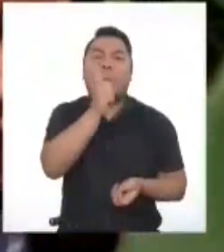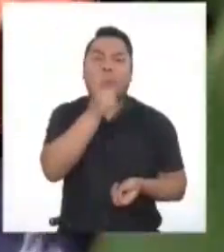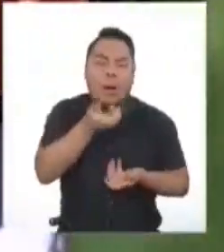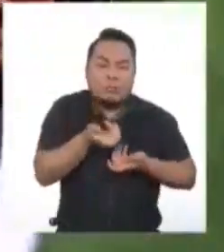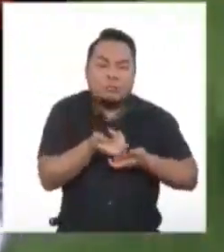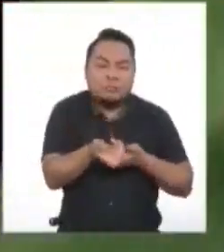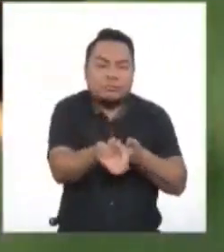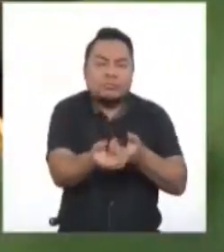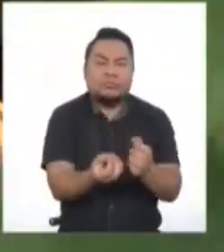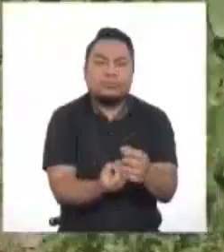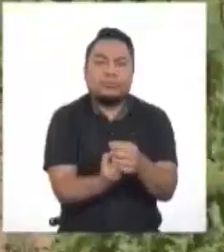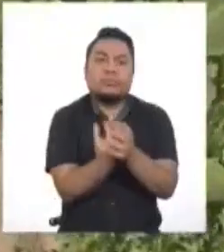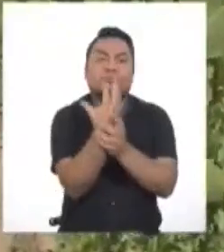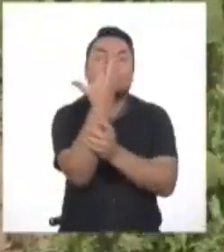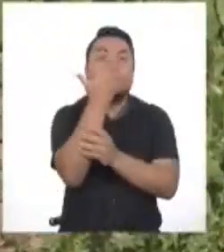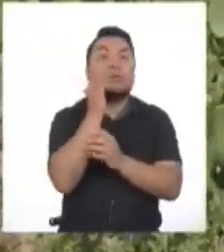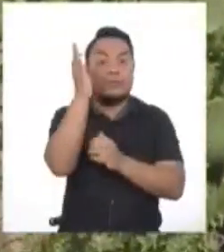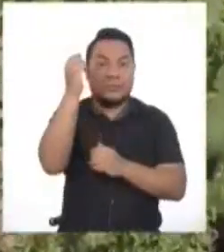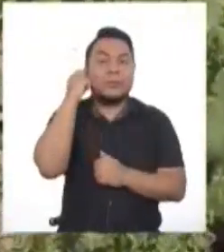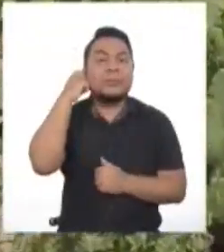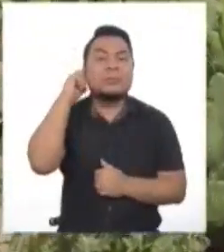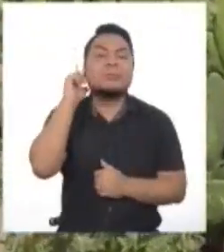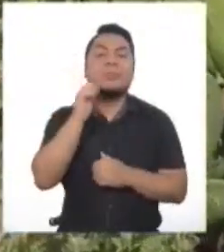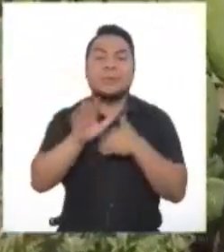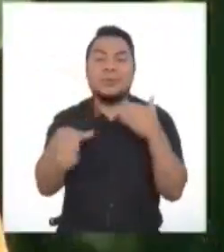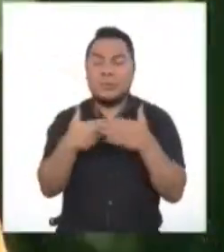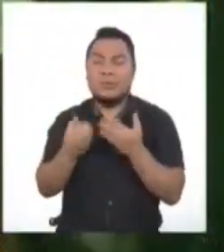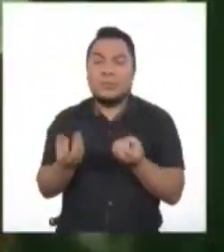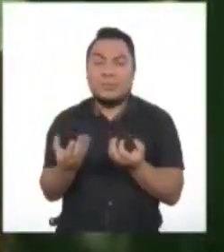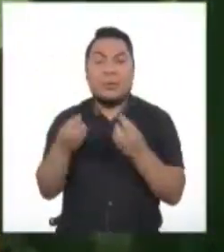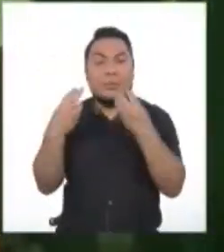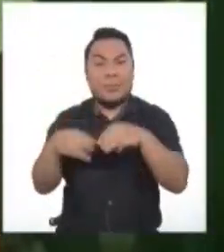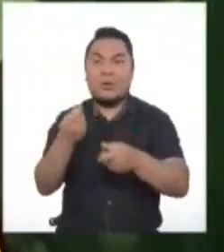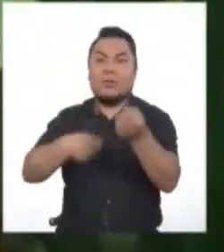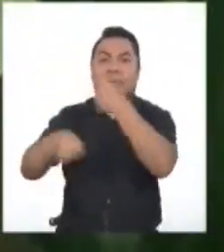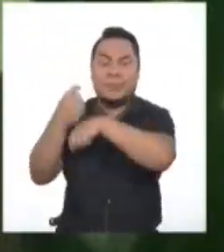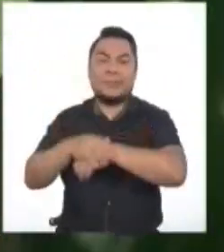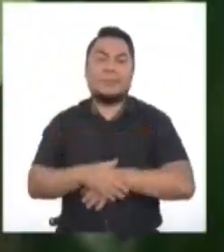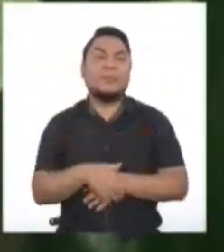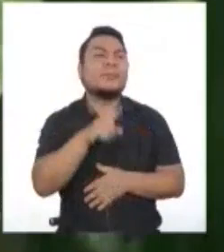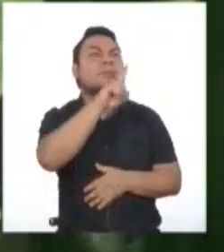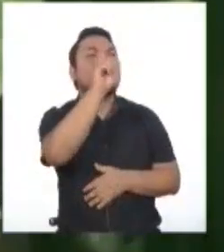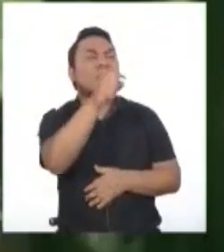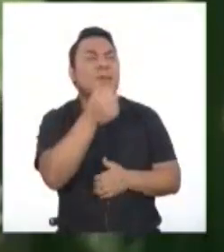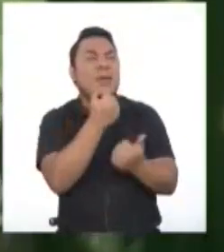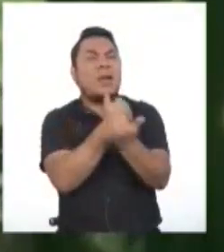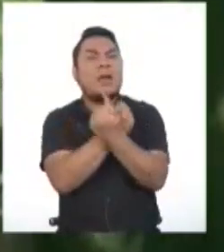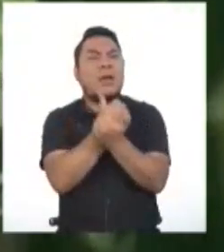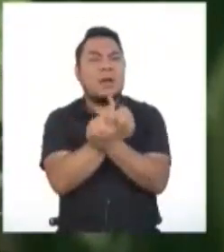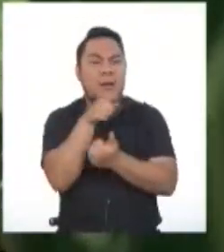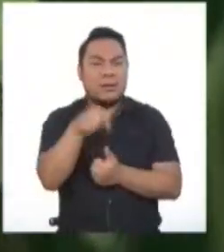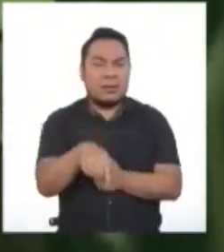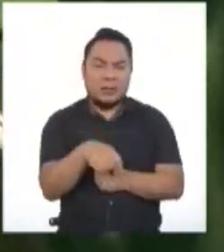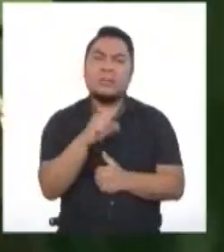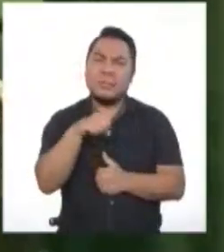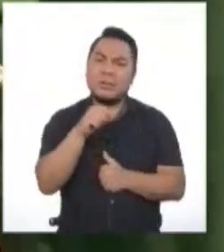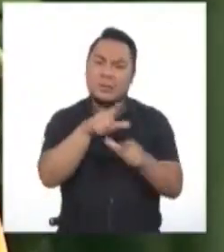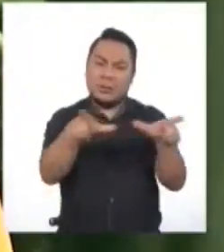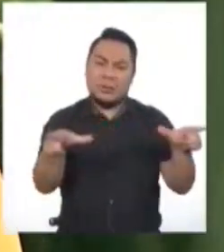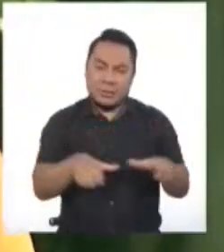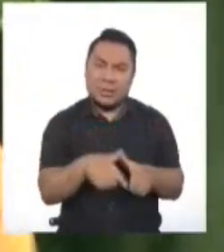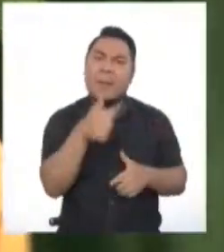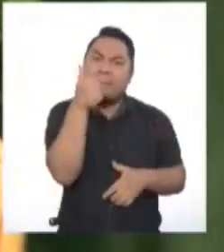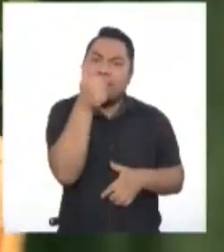dé pues una buena producción y un buen producto para el mercado. ¿Por qué Ayacucho es un buen lugar para